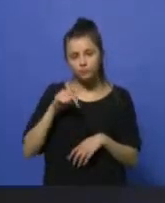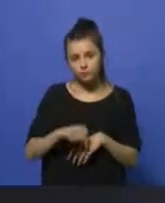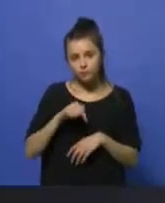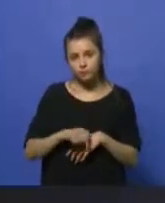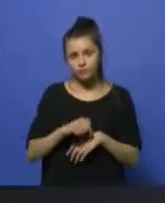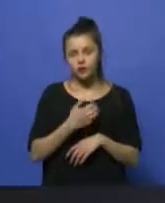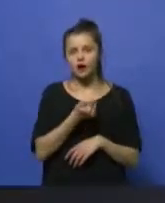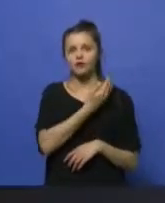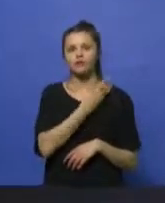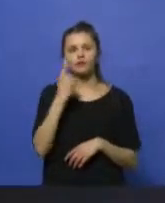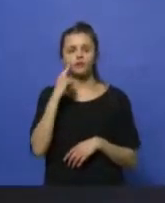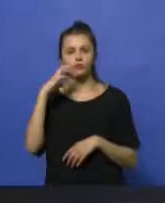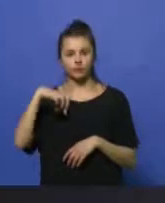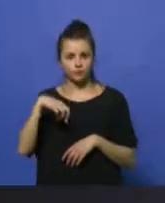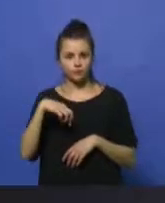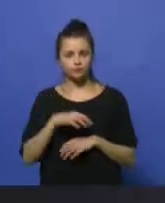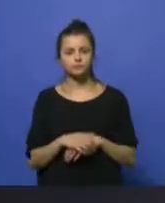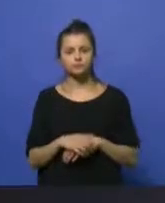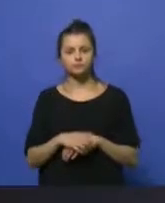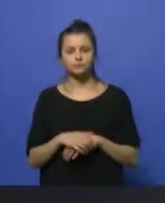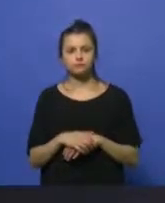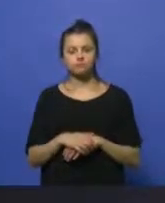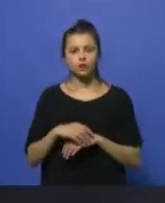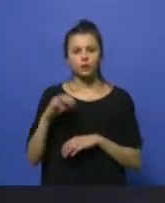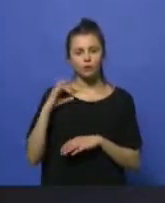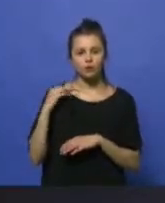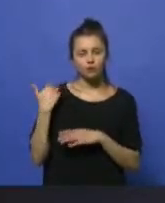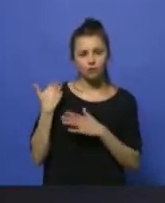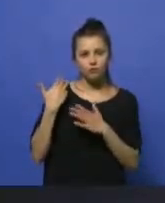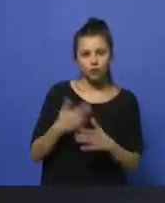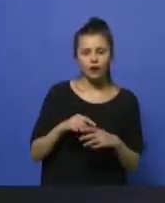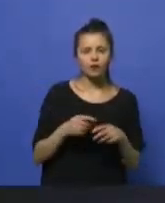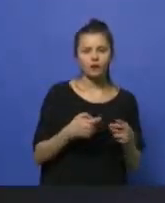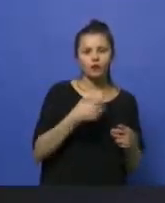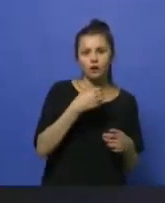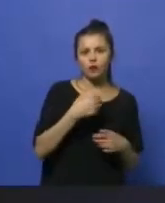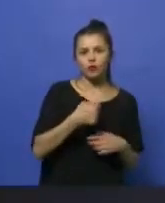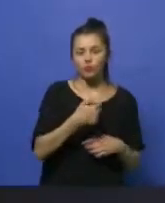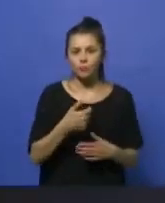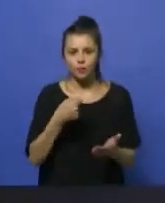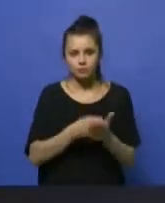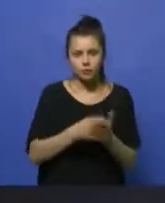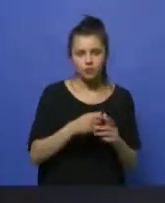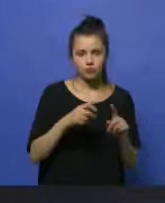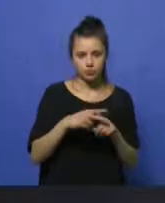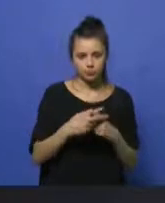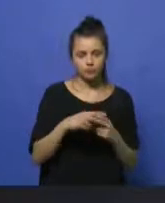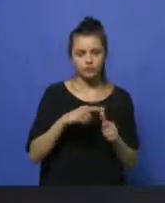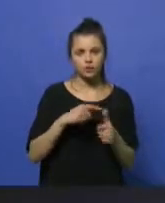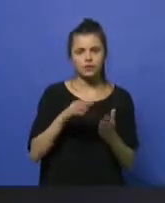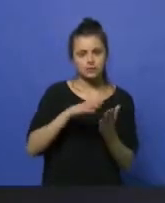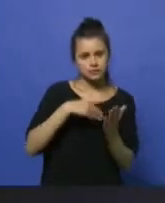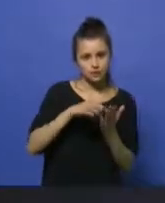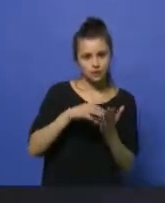por parte de AFIP. Fue presentada en las últimas horas la nueva medida para los que compren tecnología, puntualmente celulares, tablets